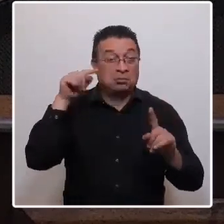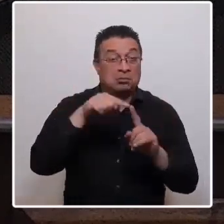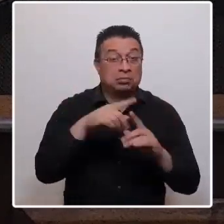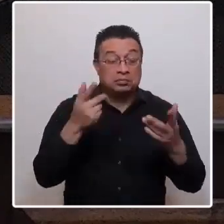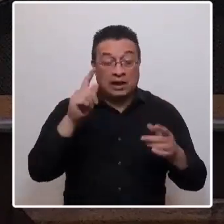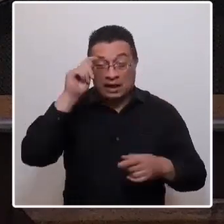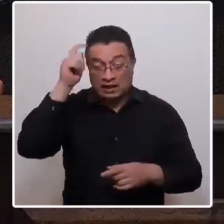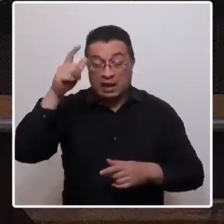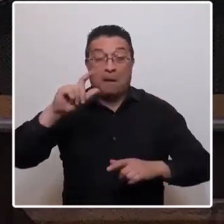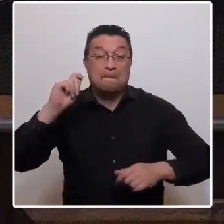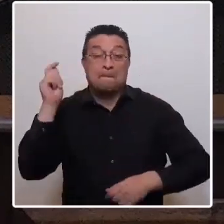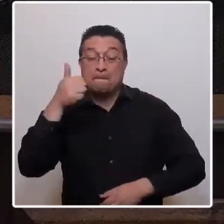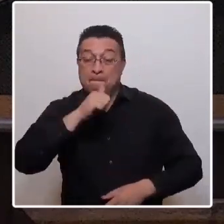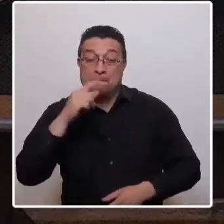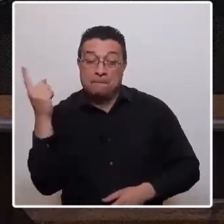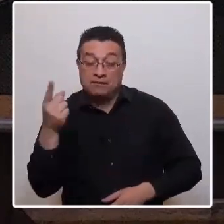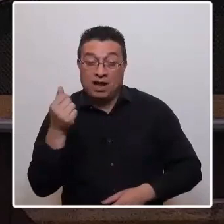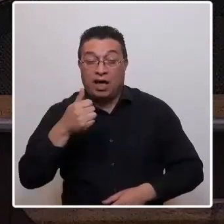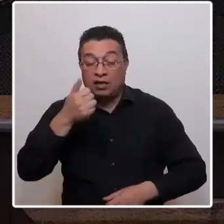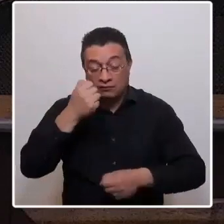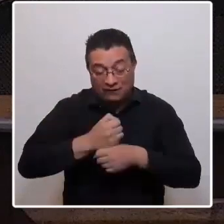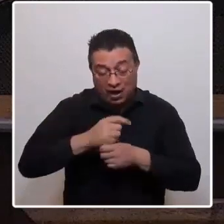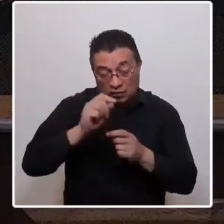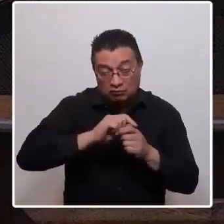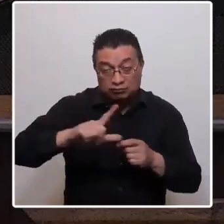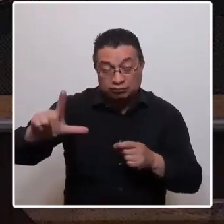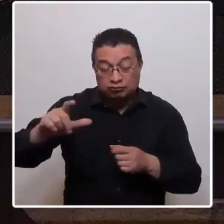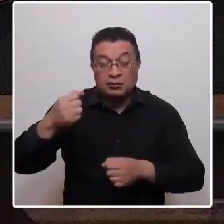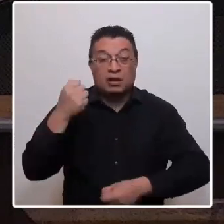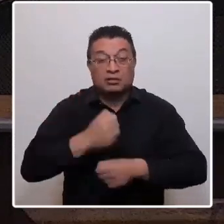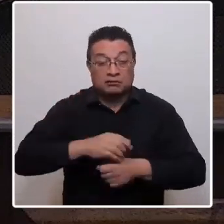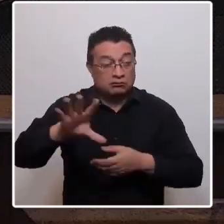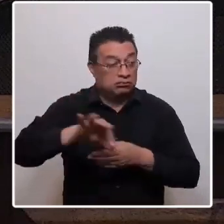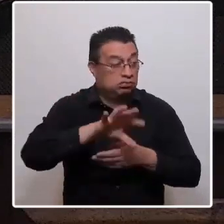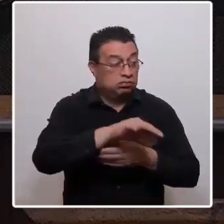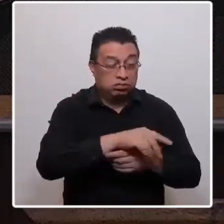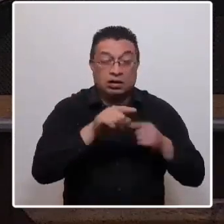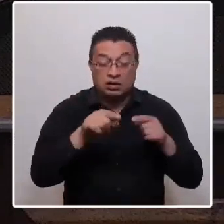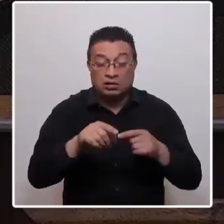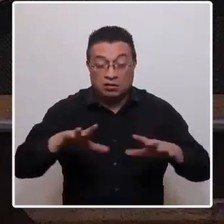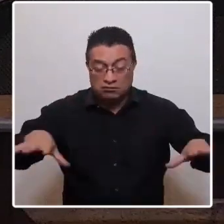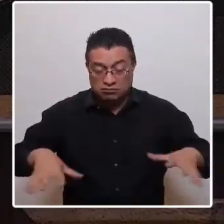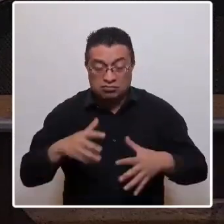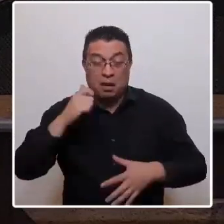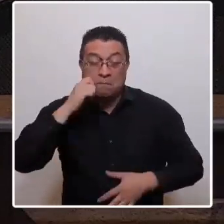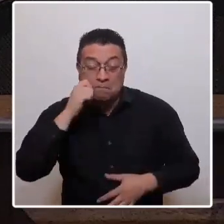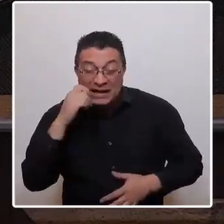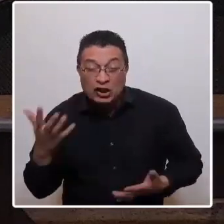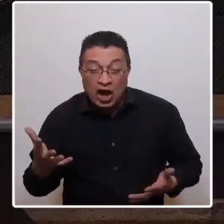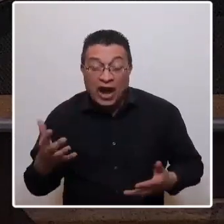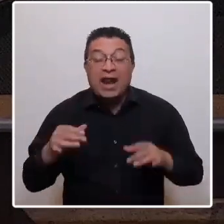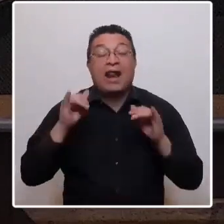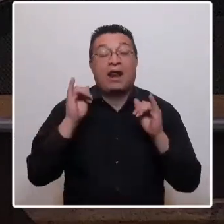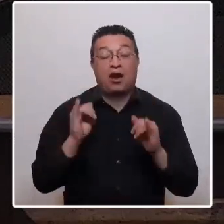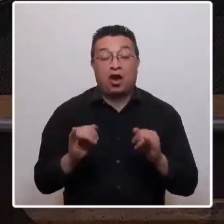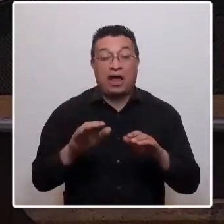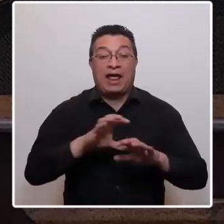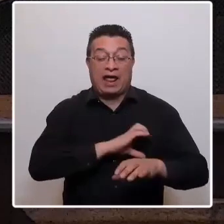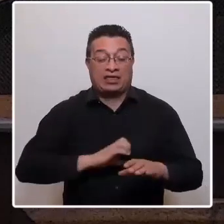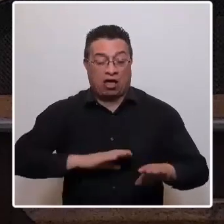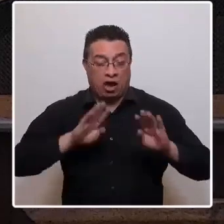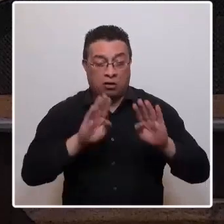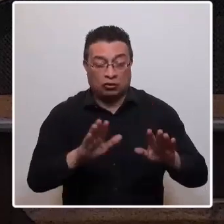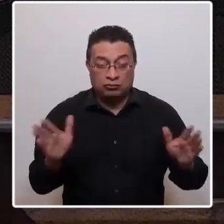iniciativa privada, el emprendimiento, del trabajo, de la generación de empleo, del esfuerzo personal, del Estado que apoya y los